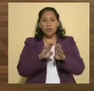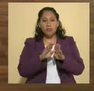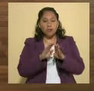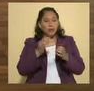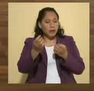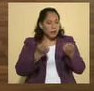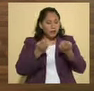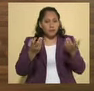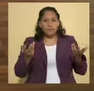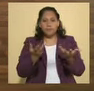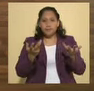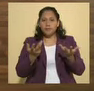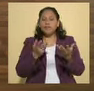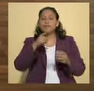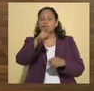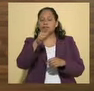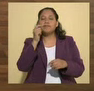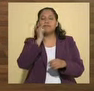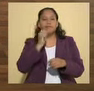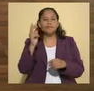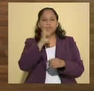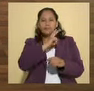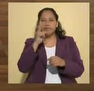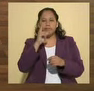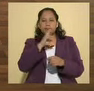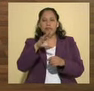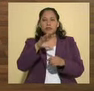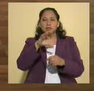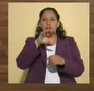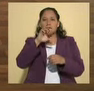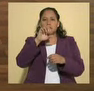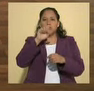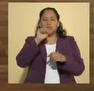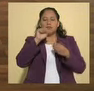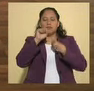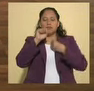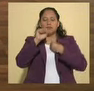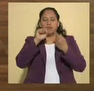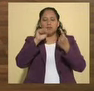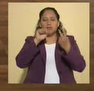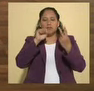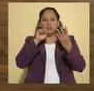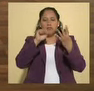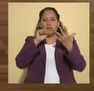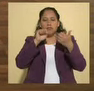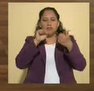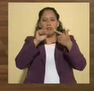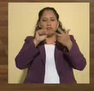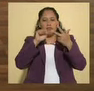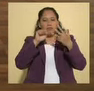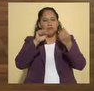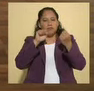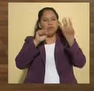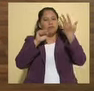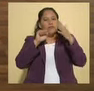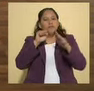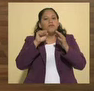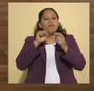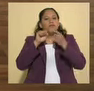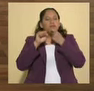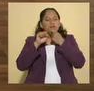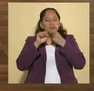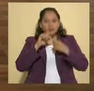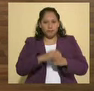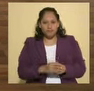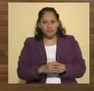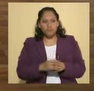hacer, sostengas ese aire mínimo unos 10 segundos y hagas conciencia del que está entrando, ¿ok? Entonces, el primer trabajo que vamos a hacer